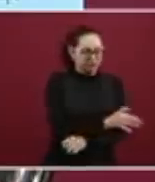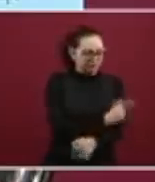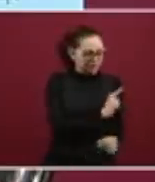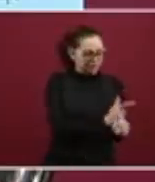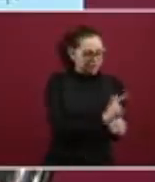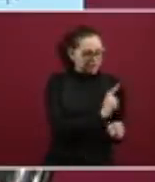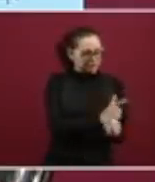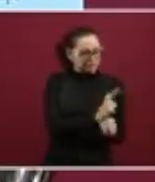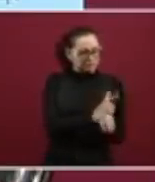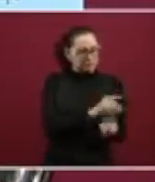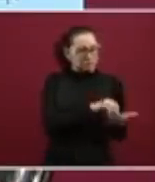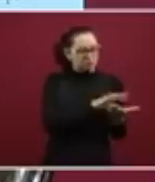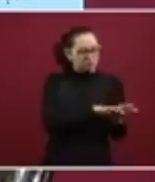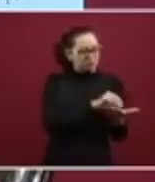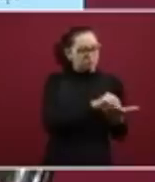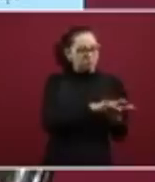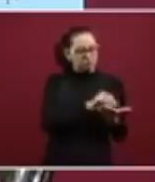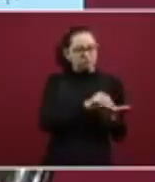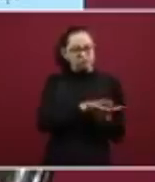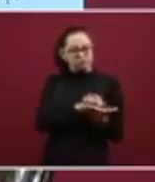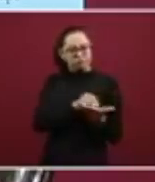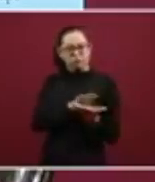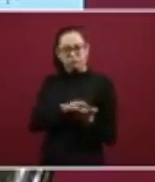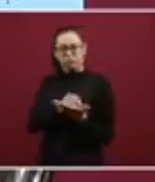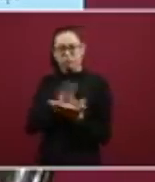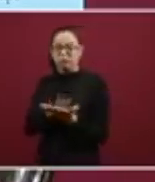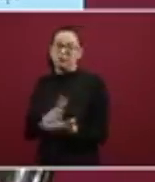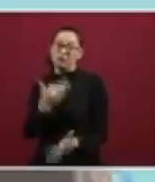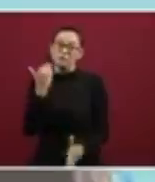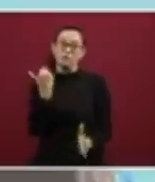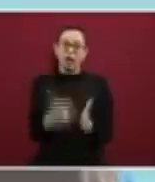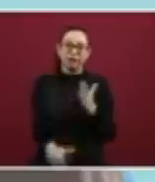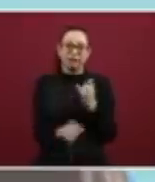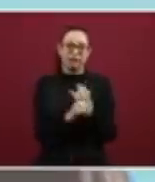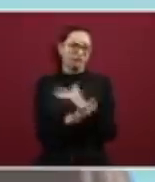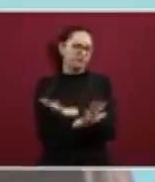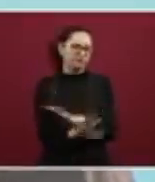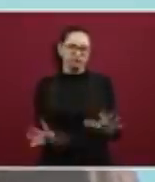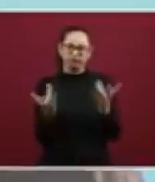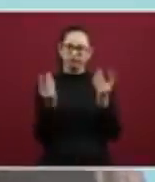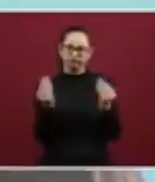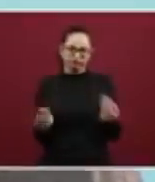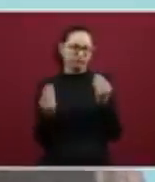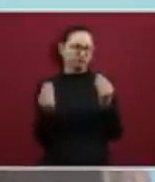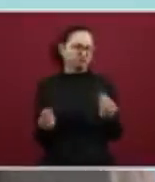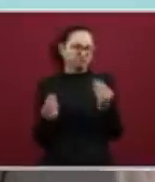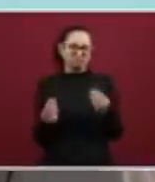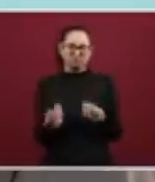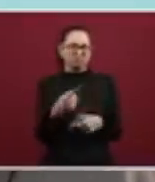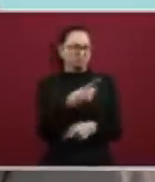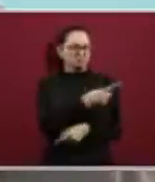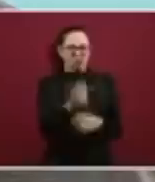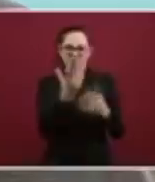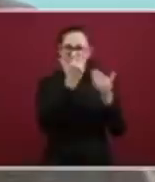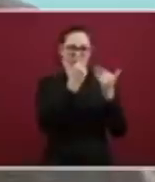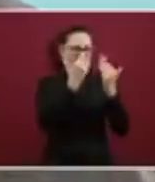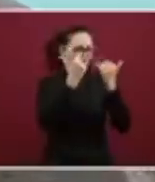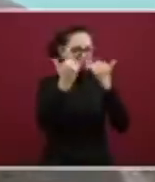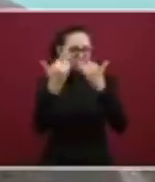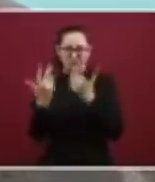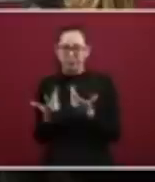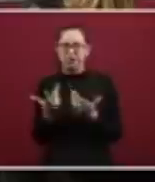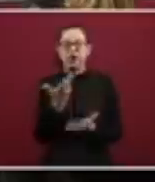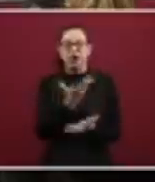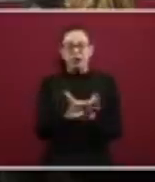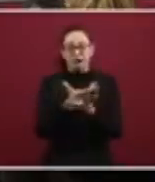pues las limitaciones que existen en el acceso a la información, porque en muchos casos no hay información acreditada. Hemos